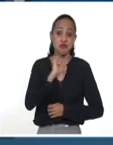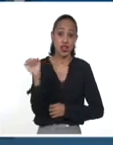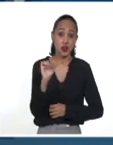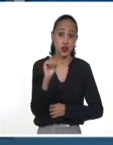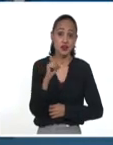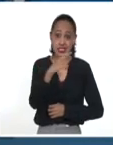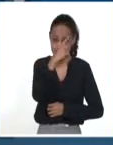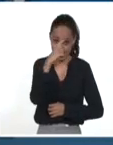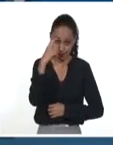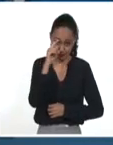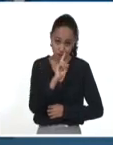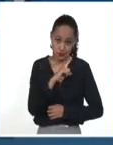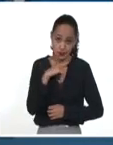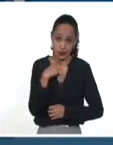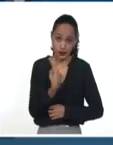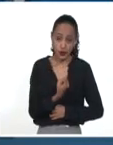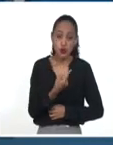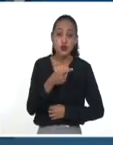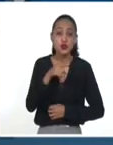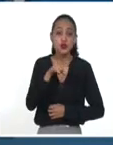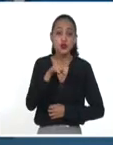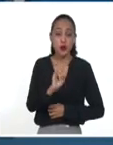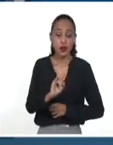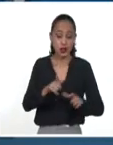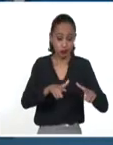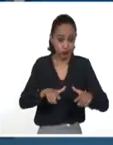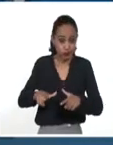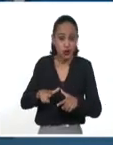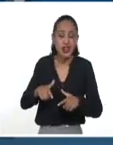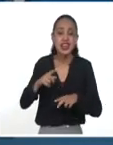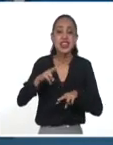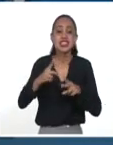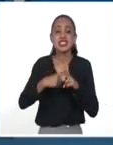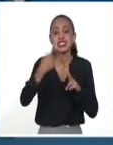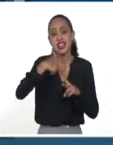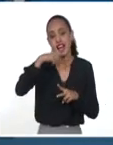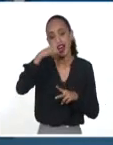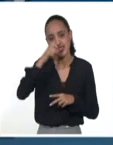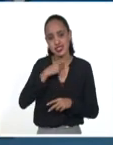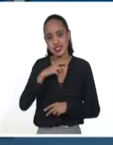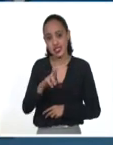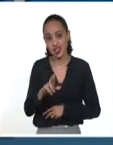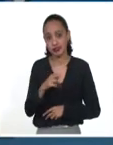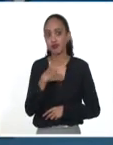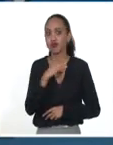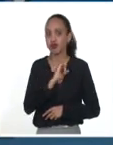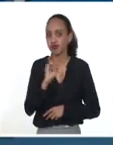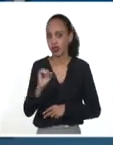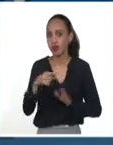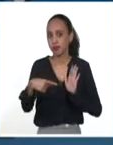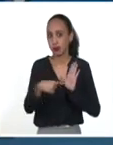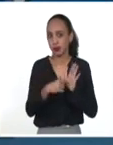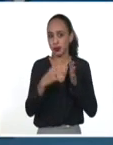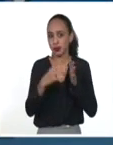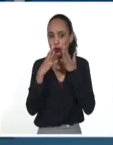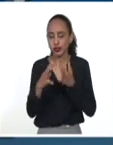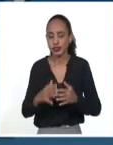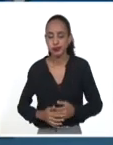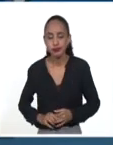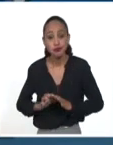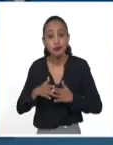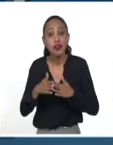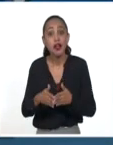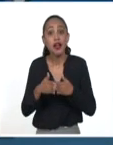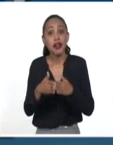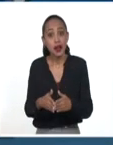tuvo una buena apertura apoyado en el noveno cuadrangular de Yacer Julio González y el primero de Roydel Martínez. Granma continúa por la senda del